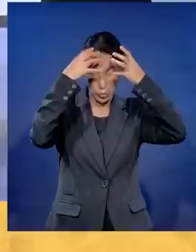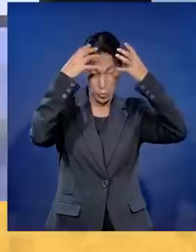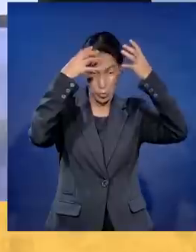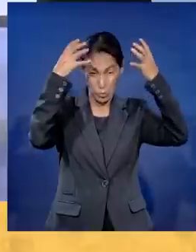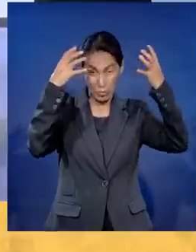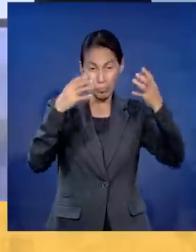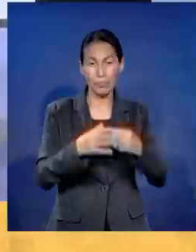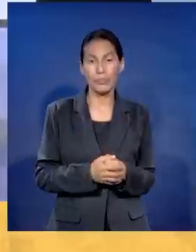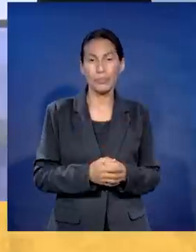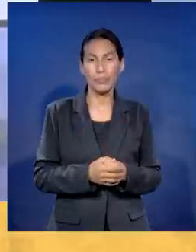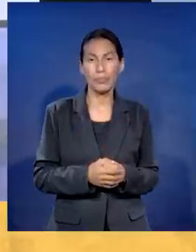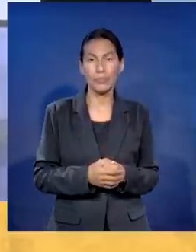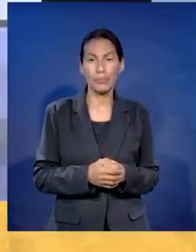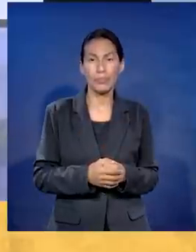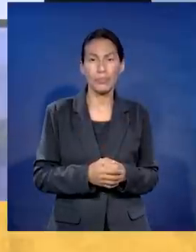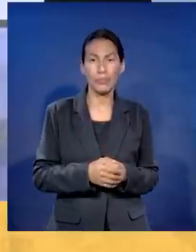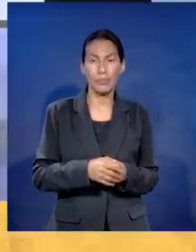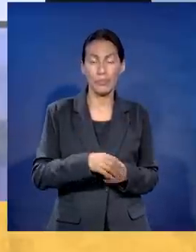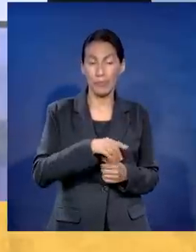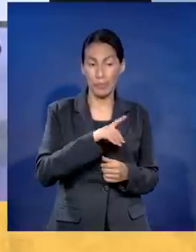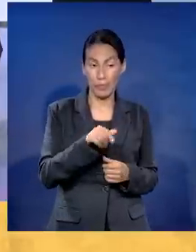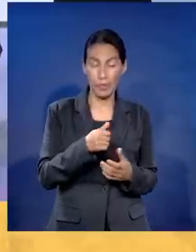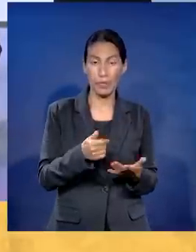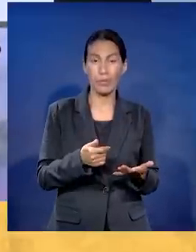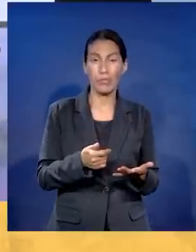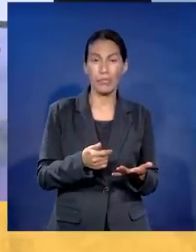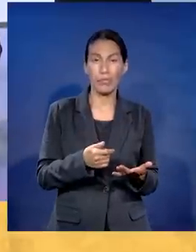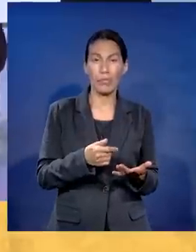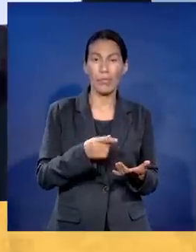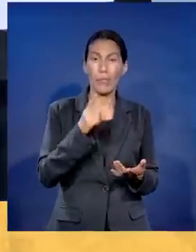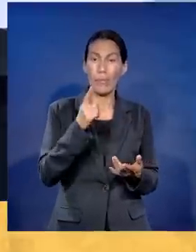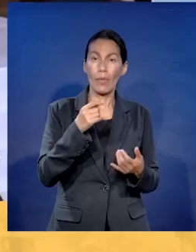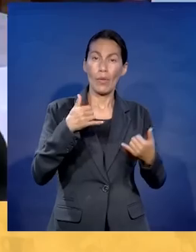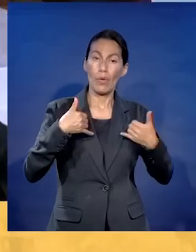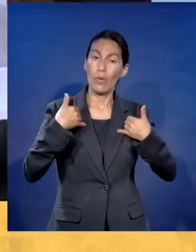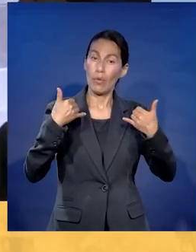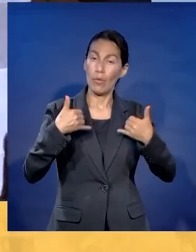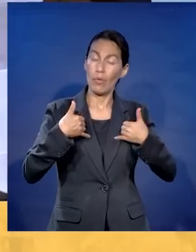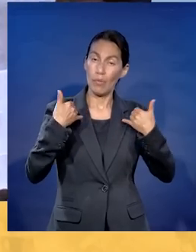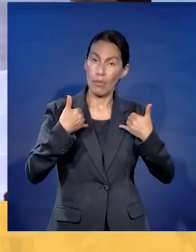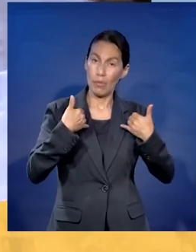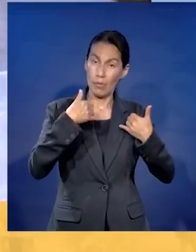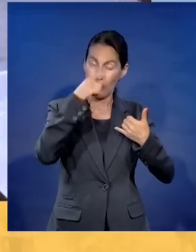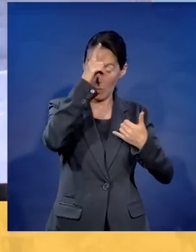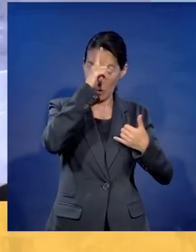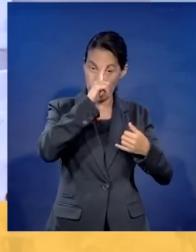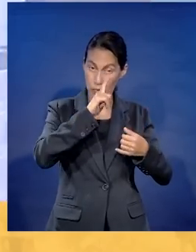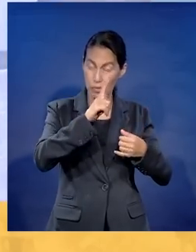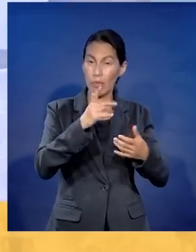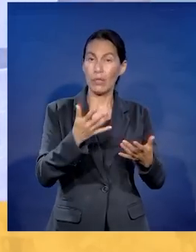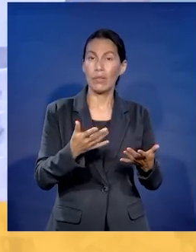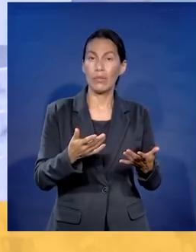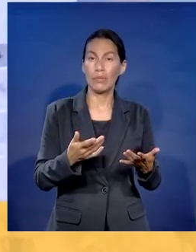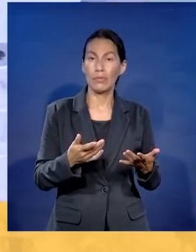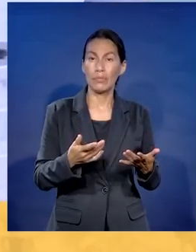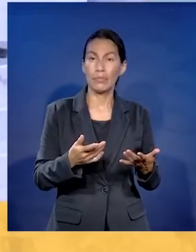pensamientos va revolucionado y en eso está camino un adulterio Franco pero este es un muchacho espiritual